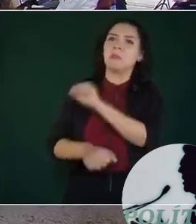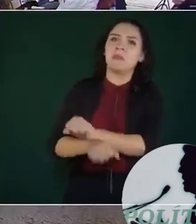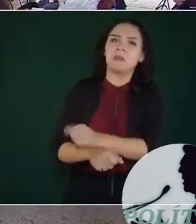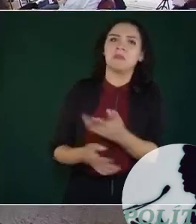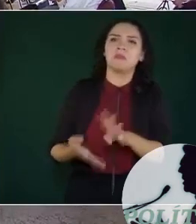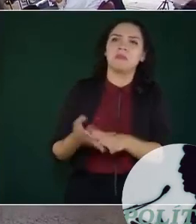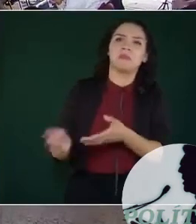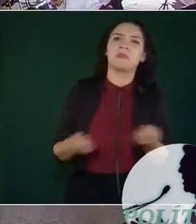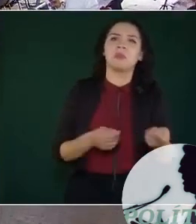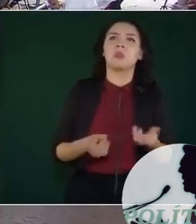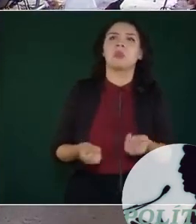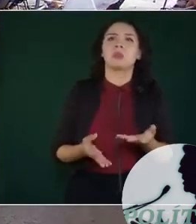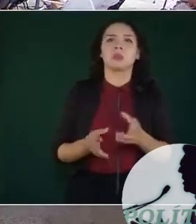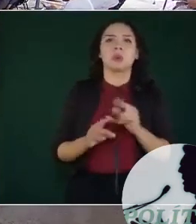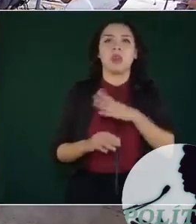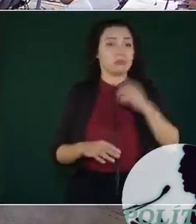Ahí está.